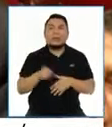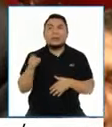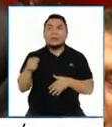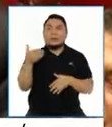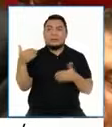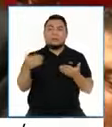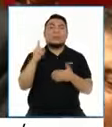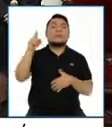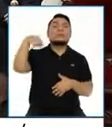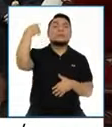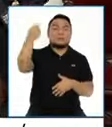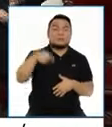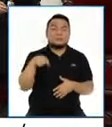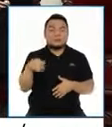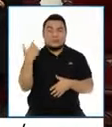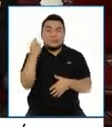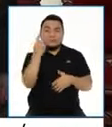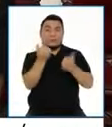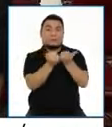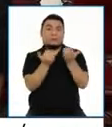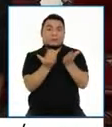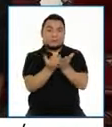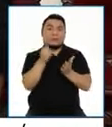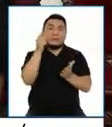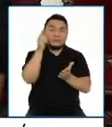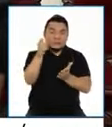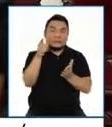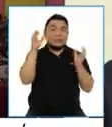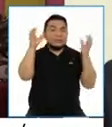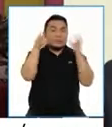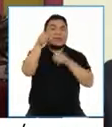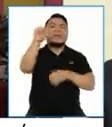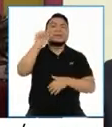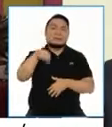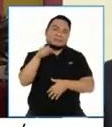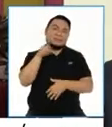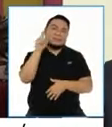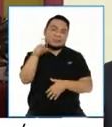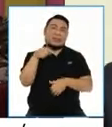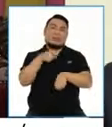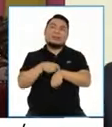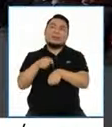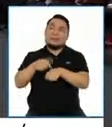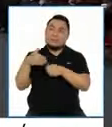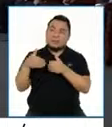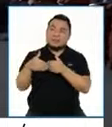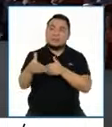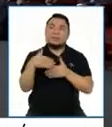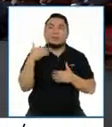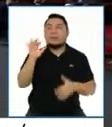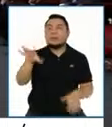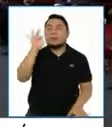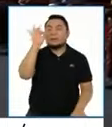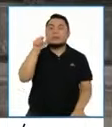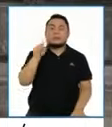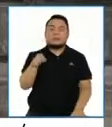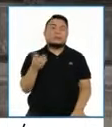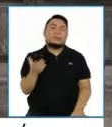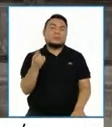Parlamento electo el pasado 11 de abril el que tiene la legitimidad y el tiempo para elegir